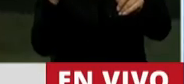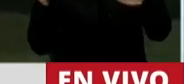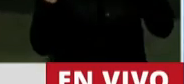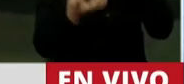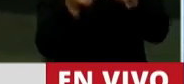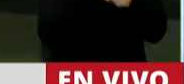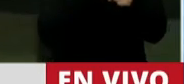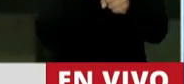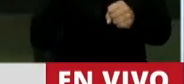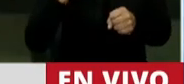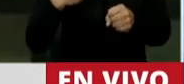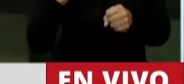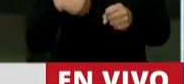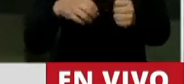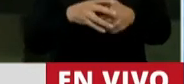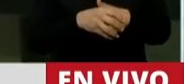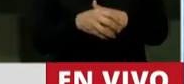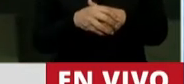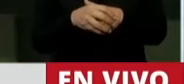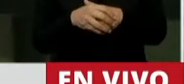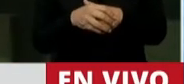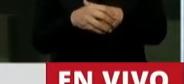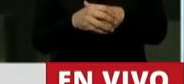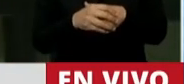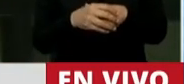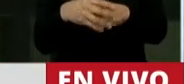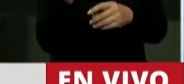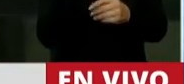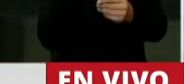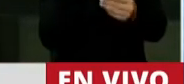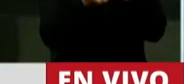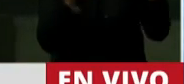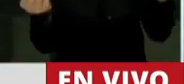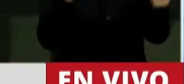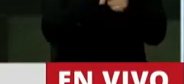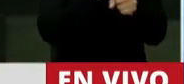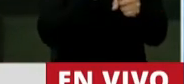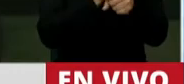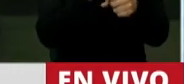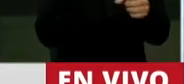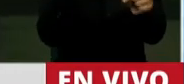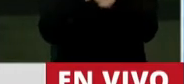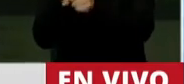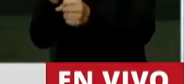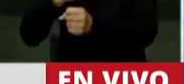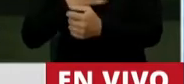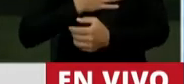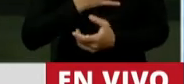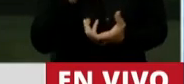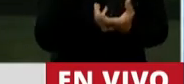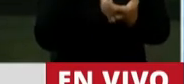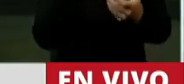argentino, se cerraron miles de puestos de trabajo, emprendimiento, deterioraron las